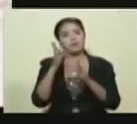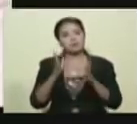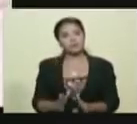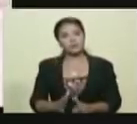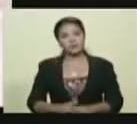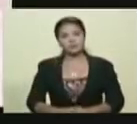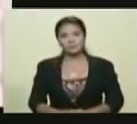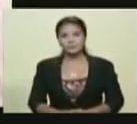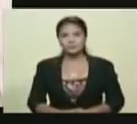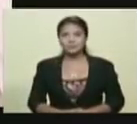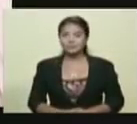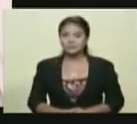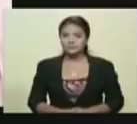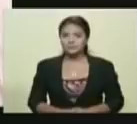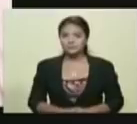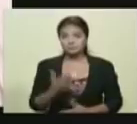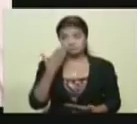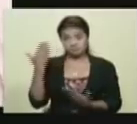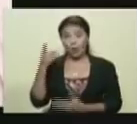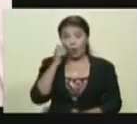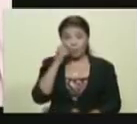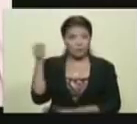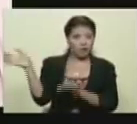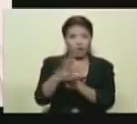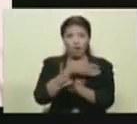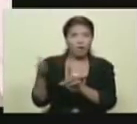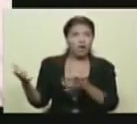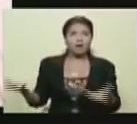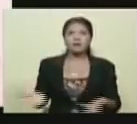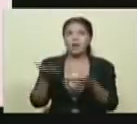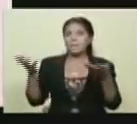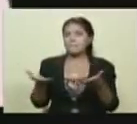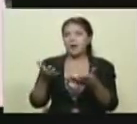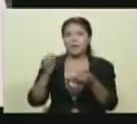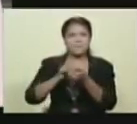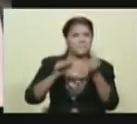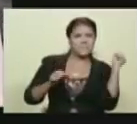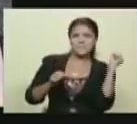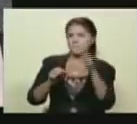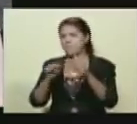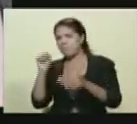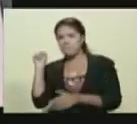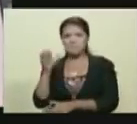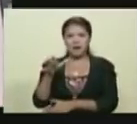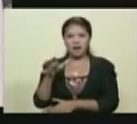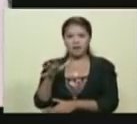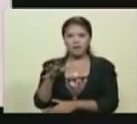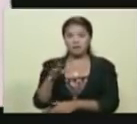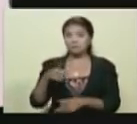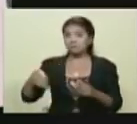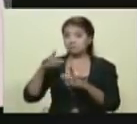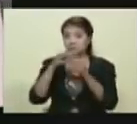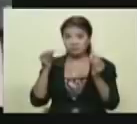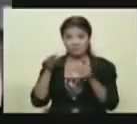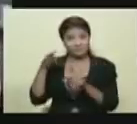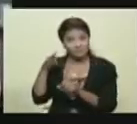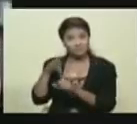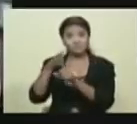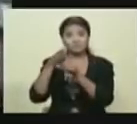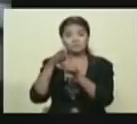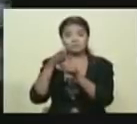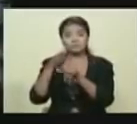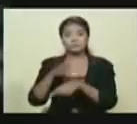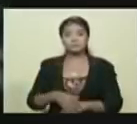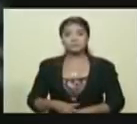soy. Este fue el señor que golpearon, que quemaron, le lanzaron piedras, le lanzaron pólvora y agredieron el día de la